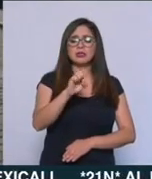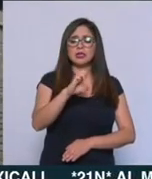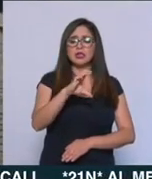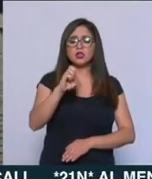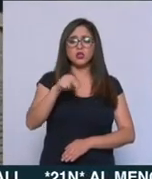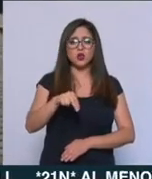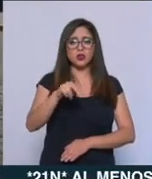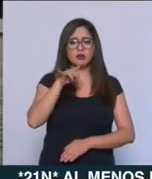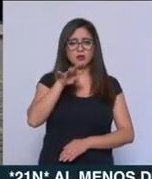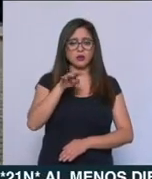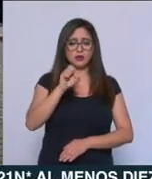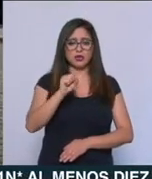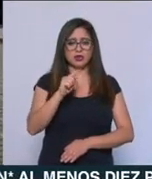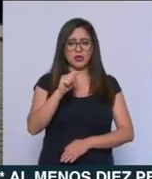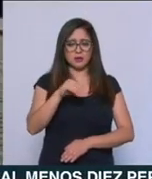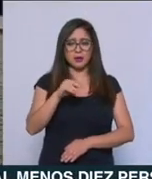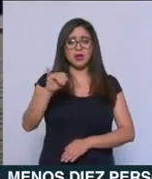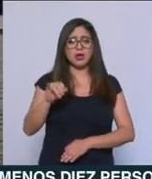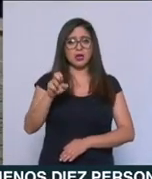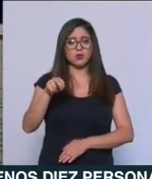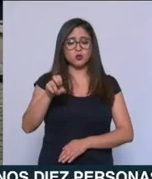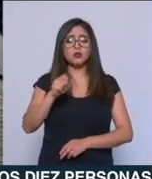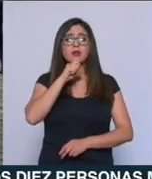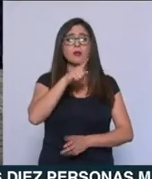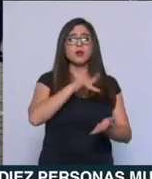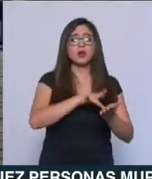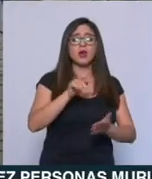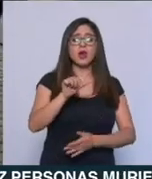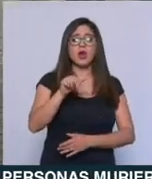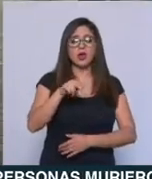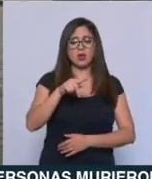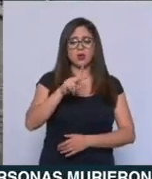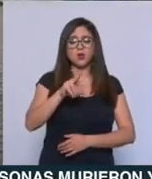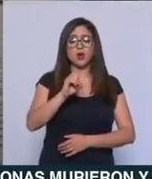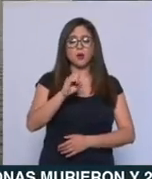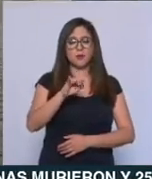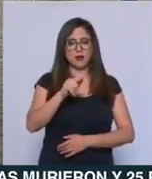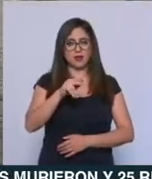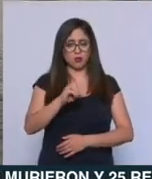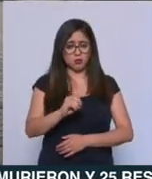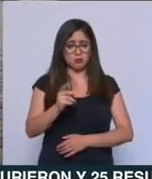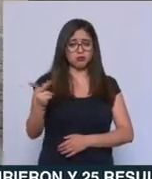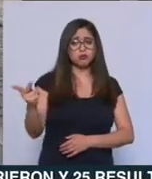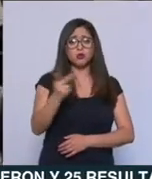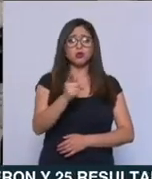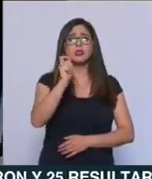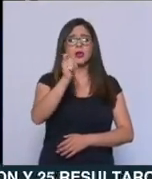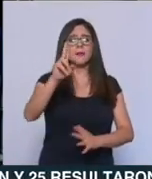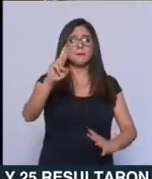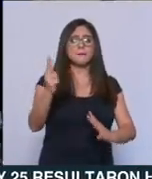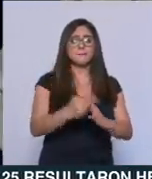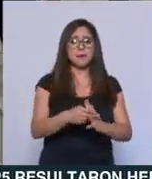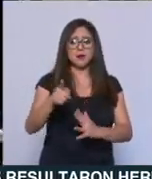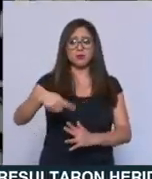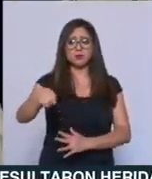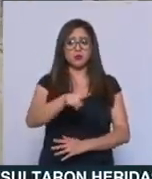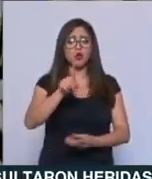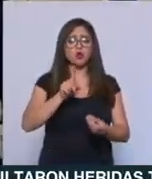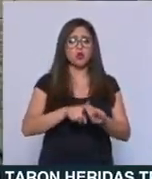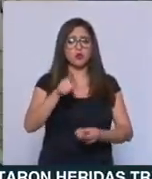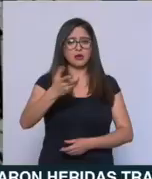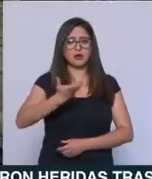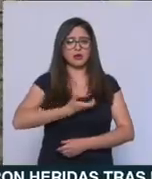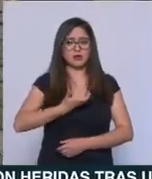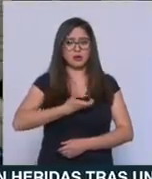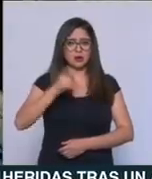de la CTM, Jesús García, y también de su colaborador Roberto Castrejón, quienes prácticamente fueron asesinados en pleno centro histórico